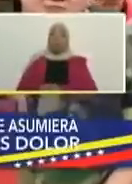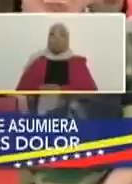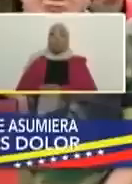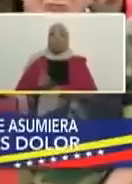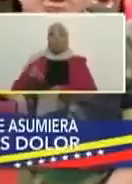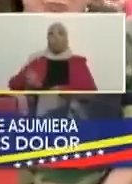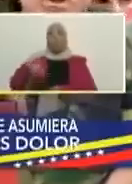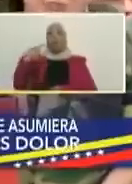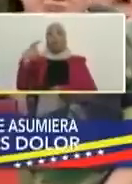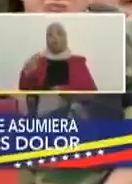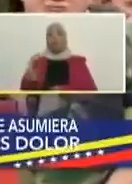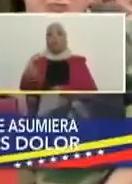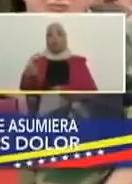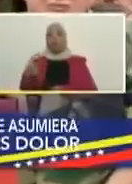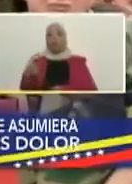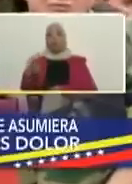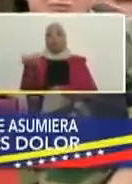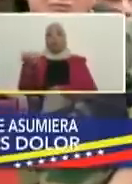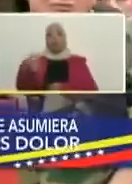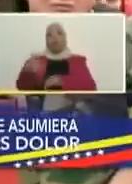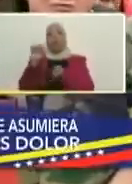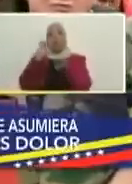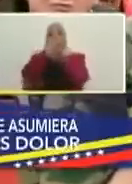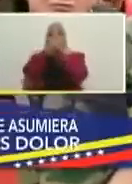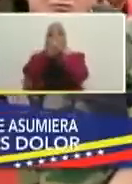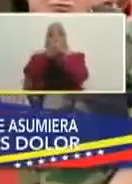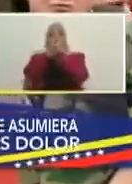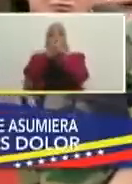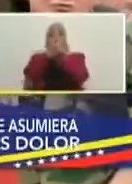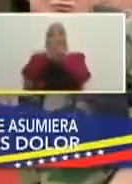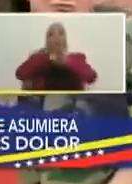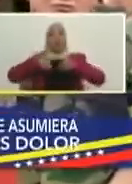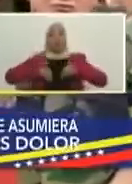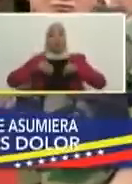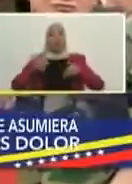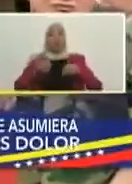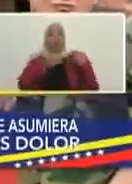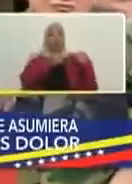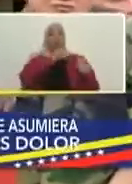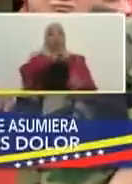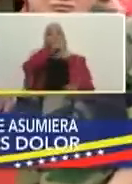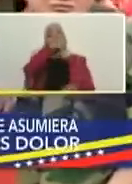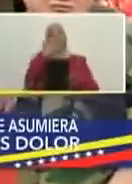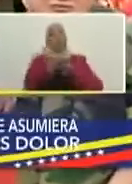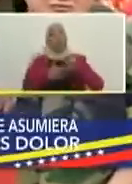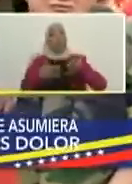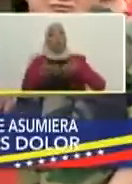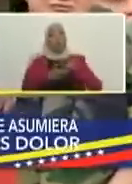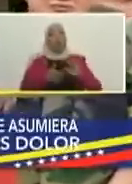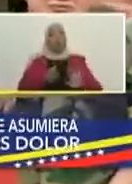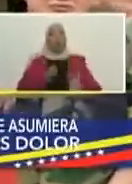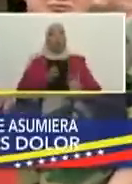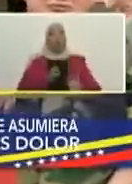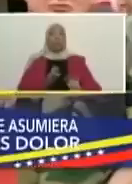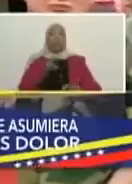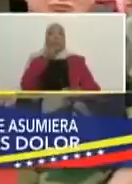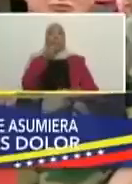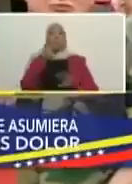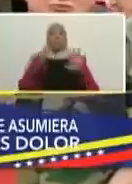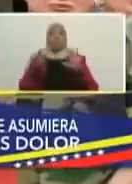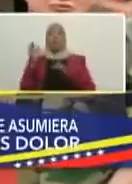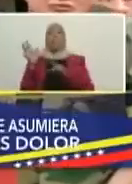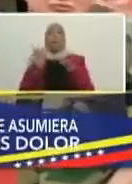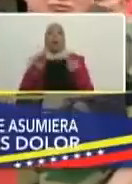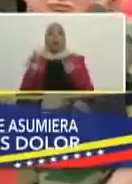después de haber ido a la cárcel de la dignidad, asumiendo su responsabilidad, un 26